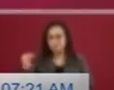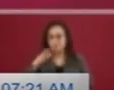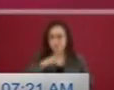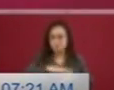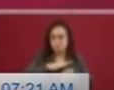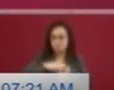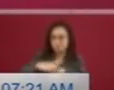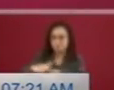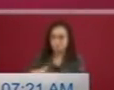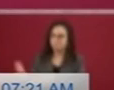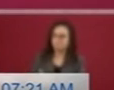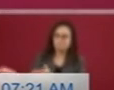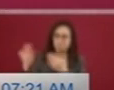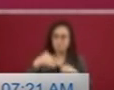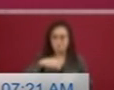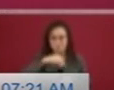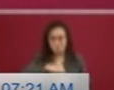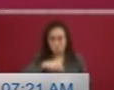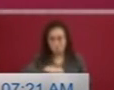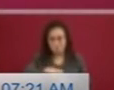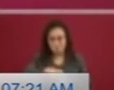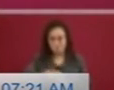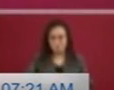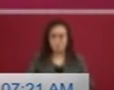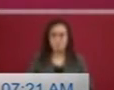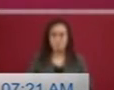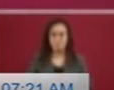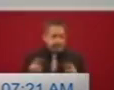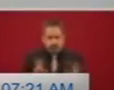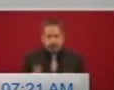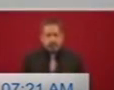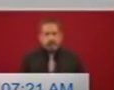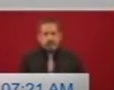pues sí porque van a estar ustedes